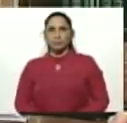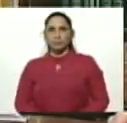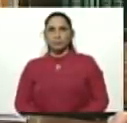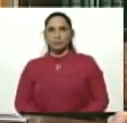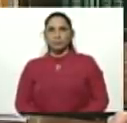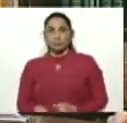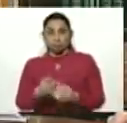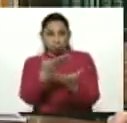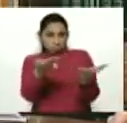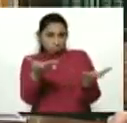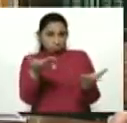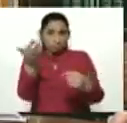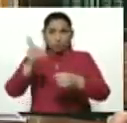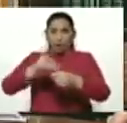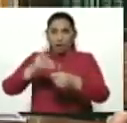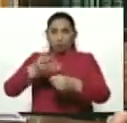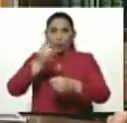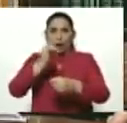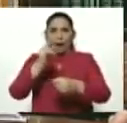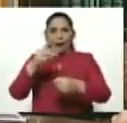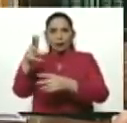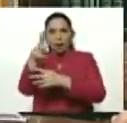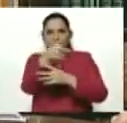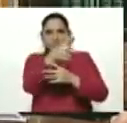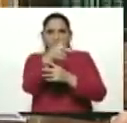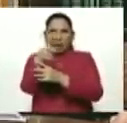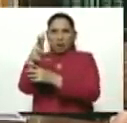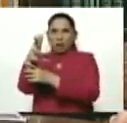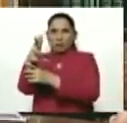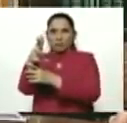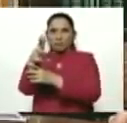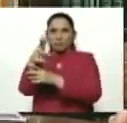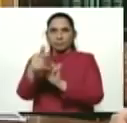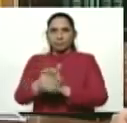Estos son los datos. Aquí se puso el camarógrafo.